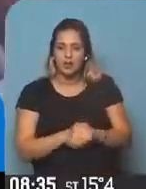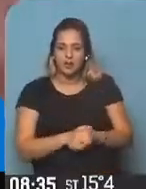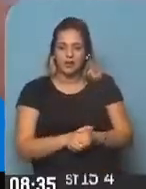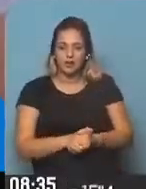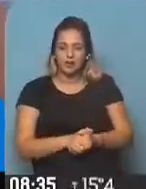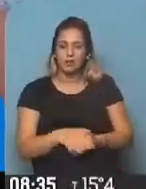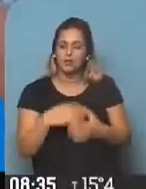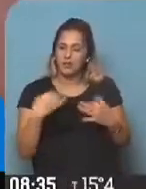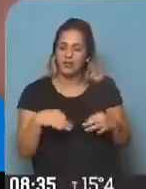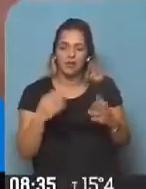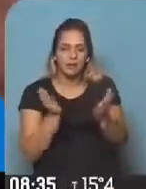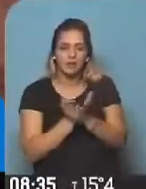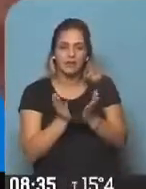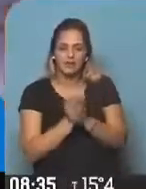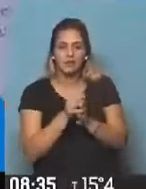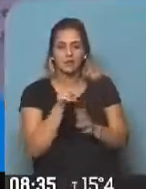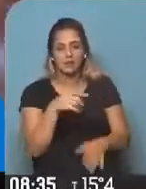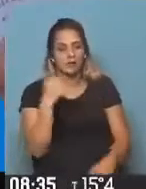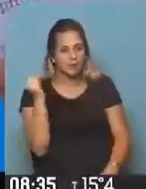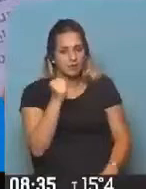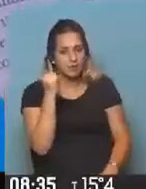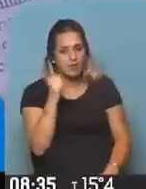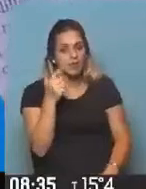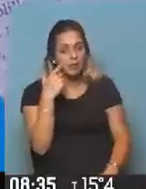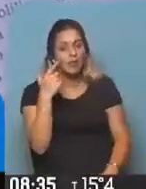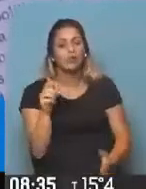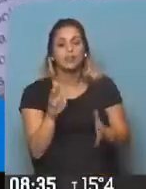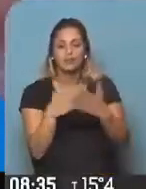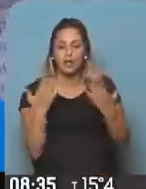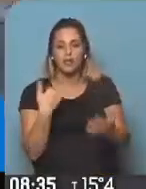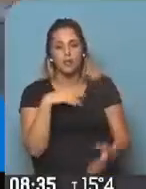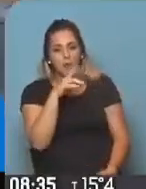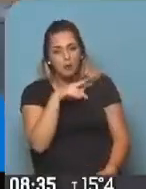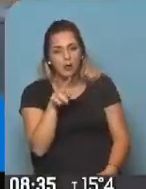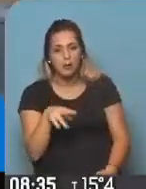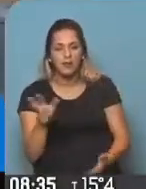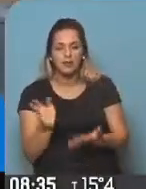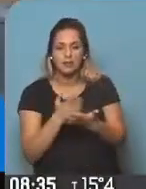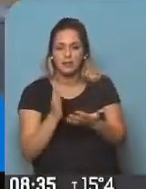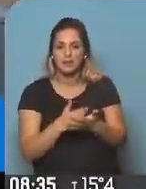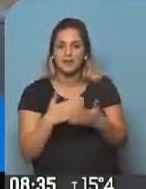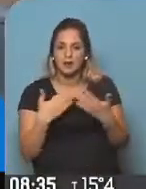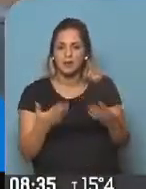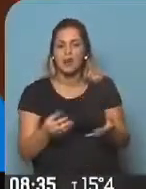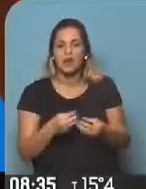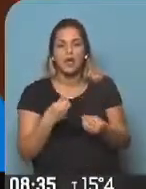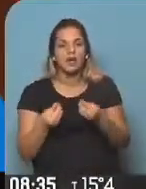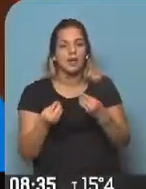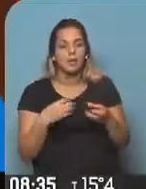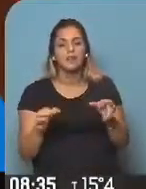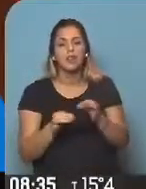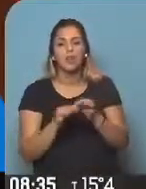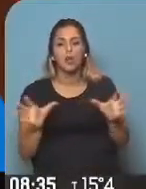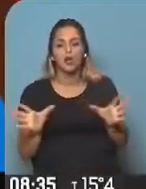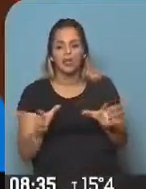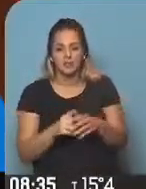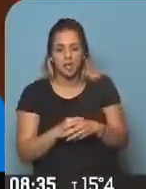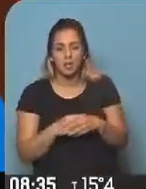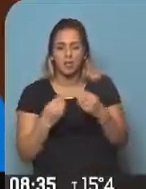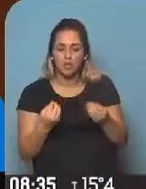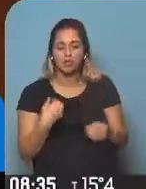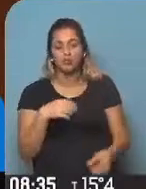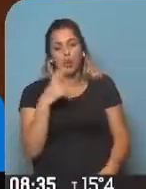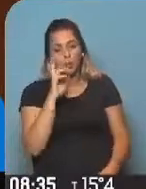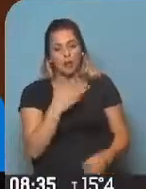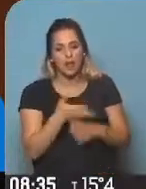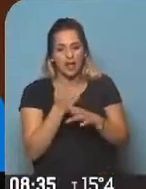estudiar esto y de hecho lo hacen pero a través de estos libros 11 también la puede repasar qué sucede en democracia porque yo veo que y lo